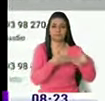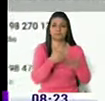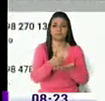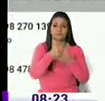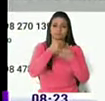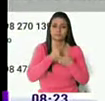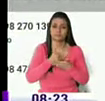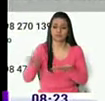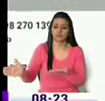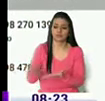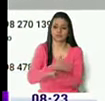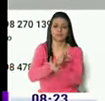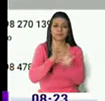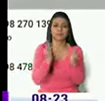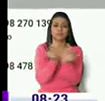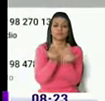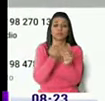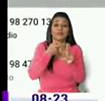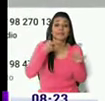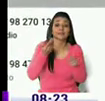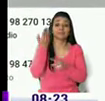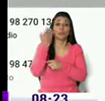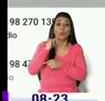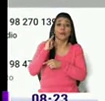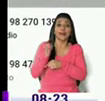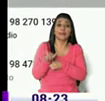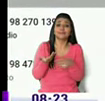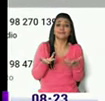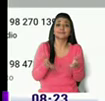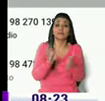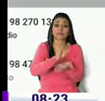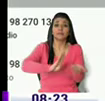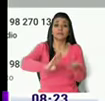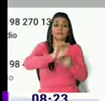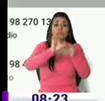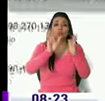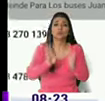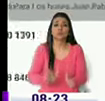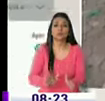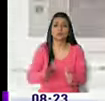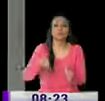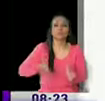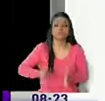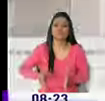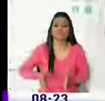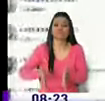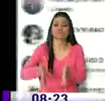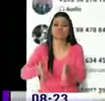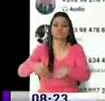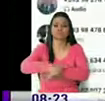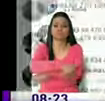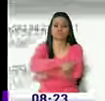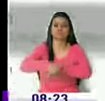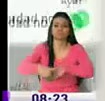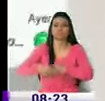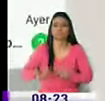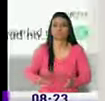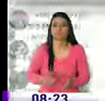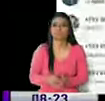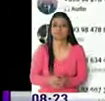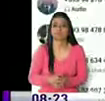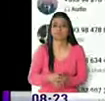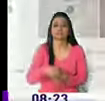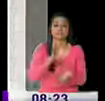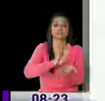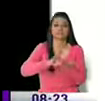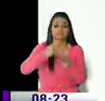no recogen la basura desde el jueves en la ecuatoriana, Mariscal Zuki, Pedro Concha. Ahí está la basura. Ese es